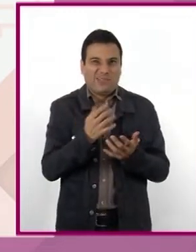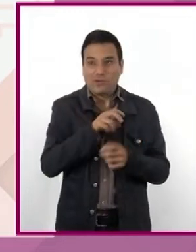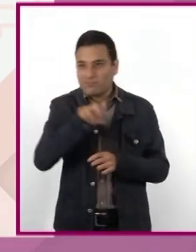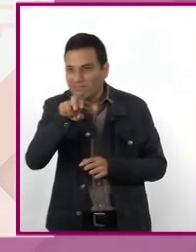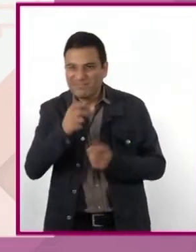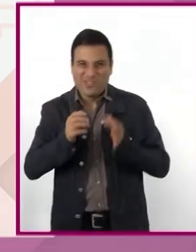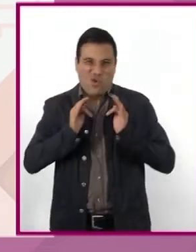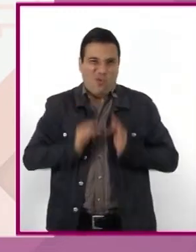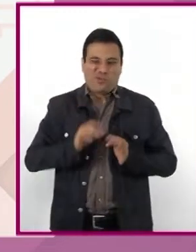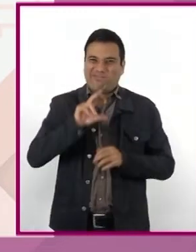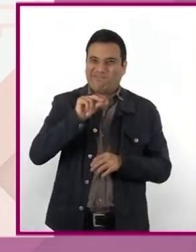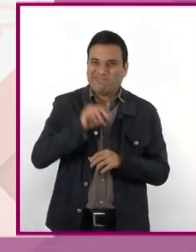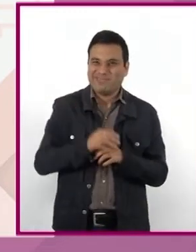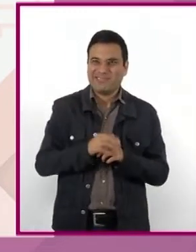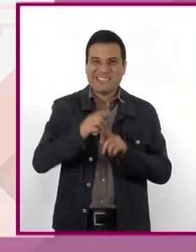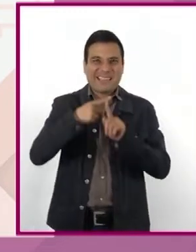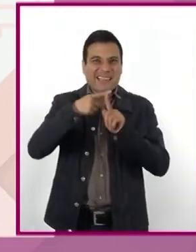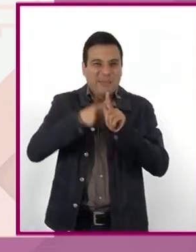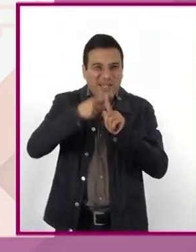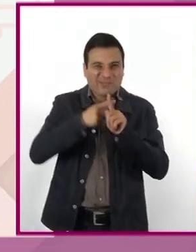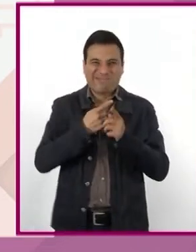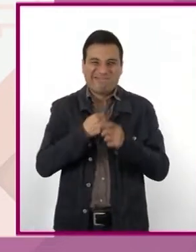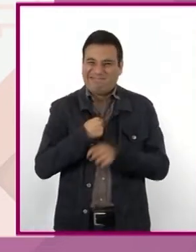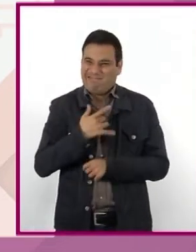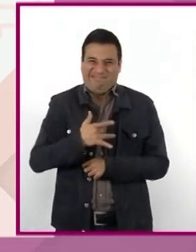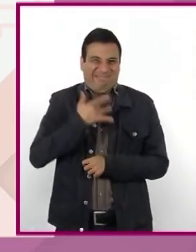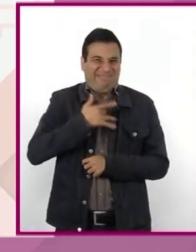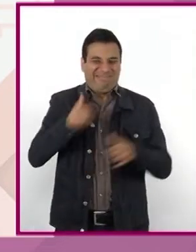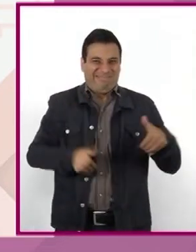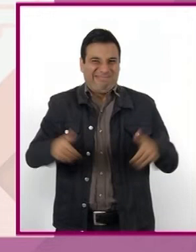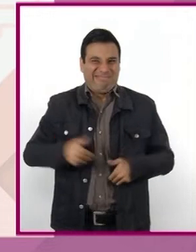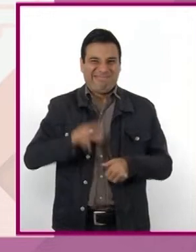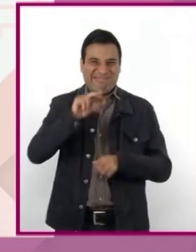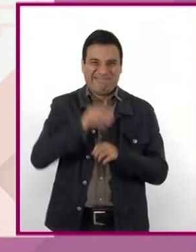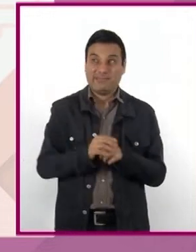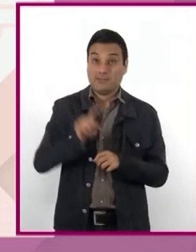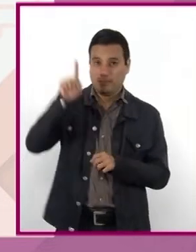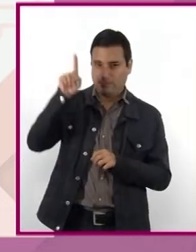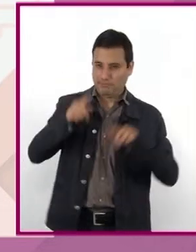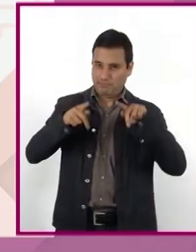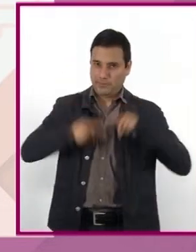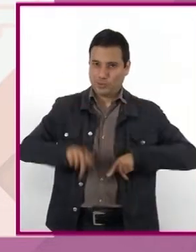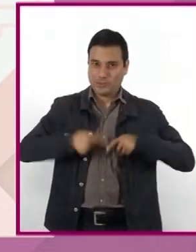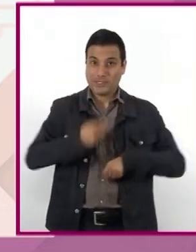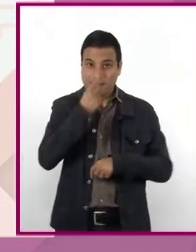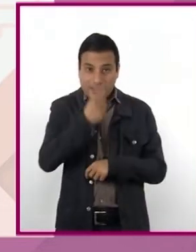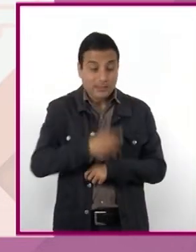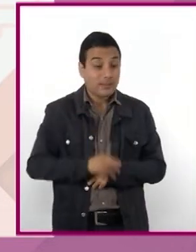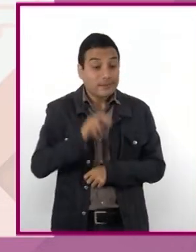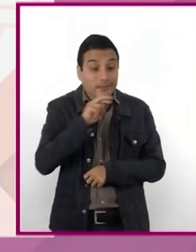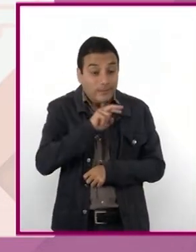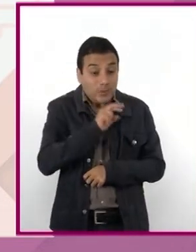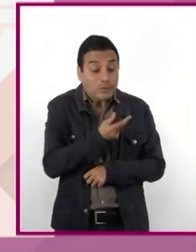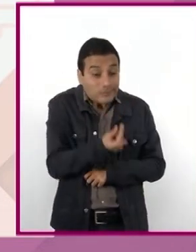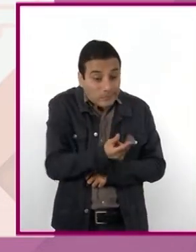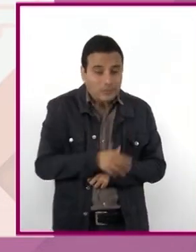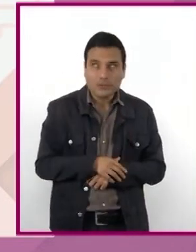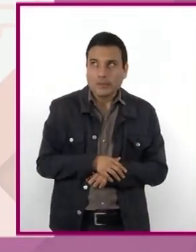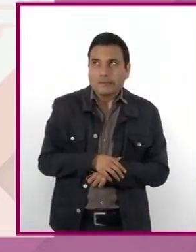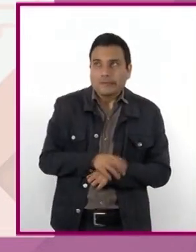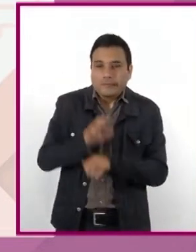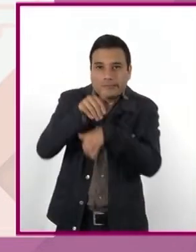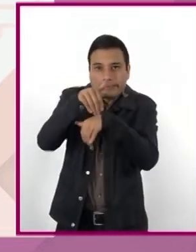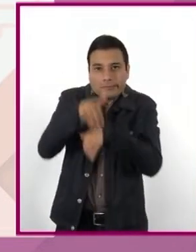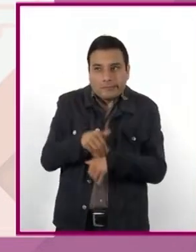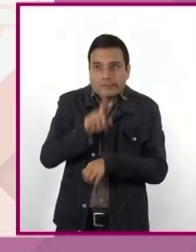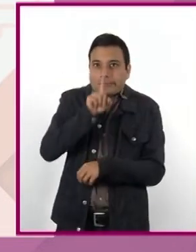la temperatura que había, etc. El ser sagrado le pidió que fuera más rápido y obedeció para luego